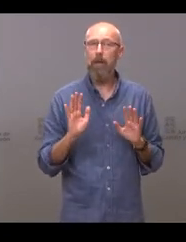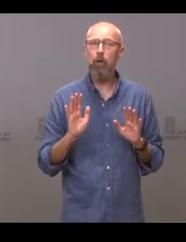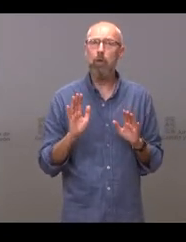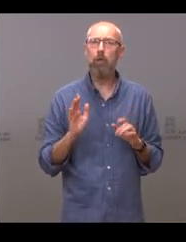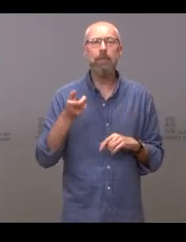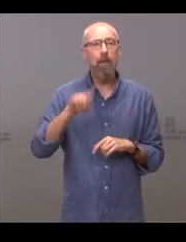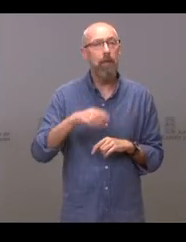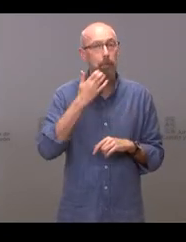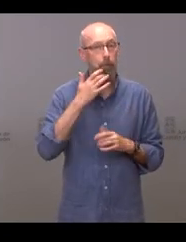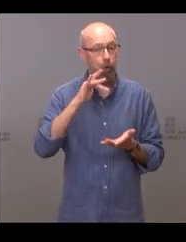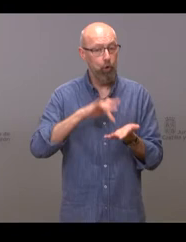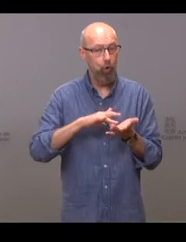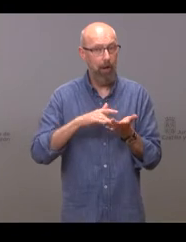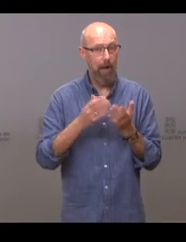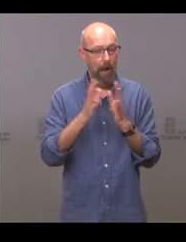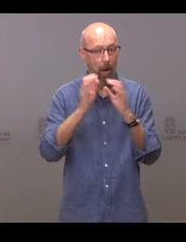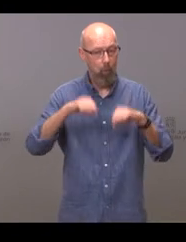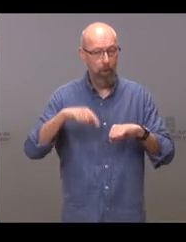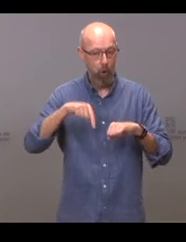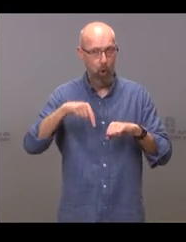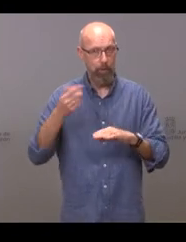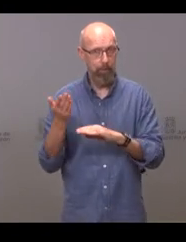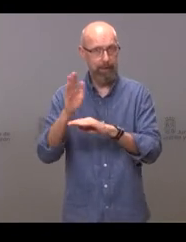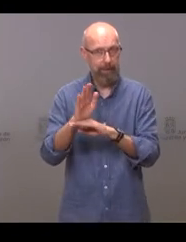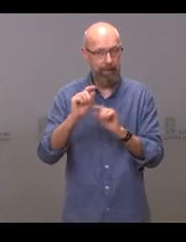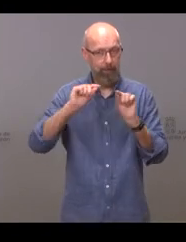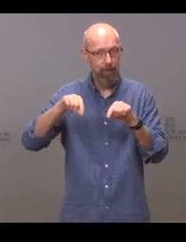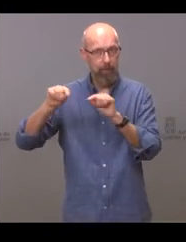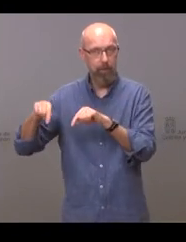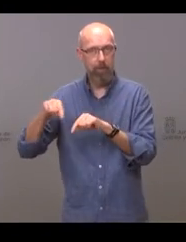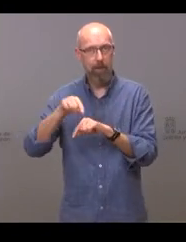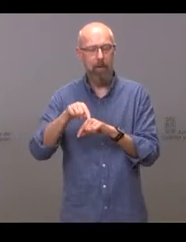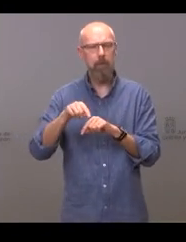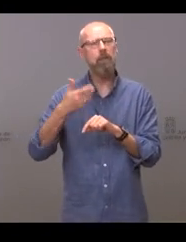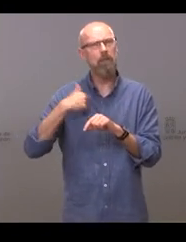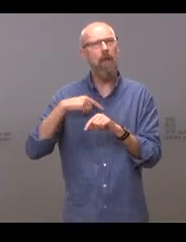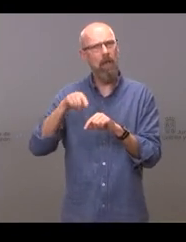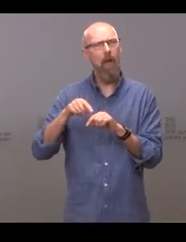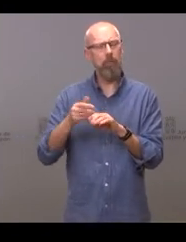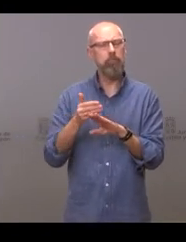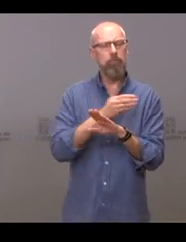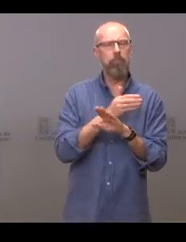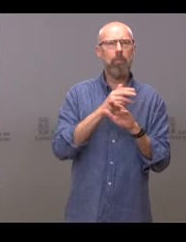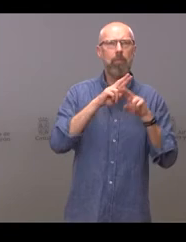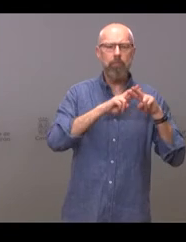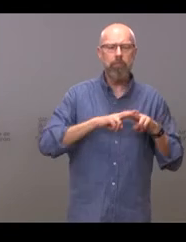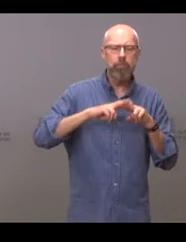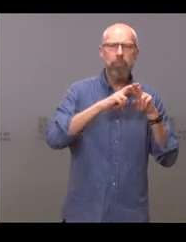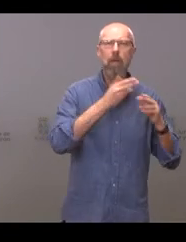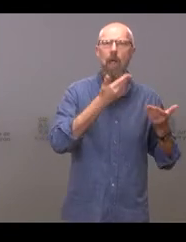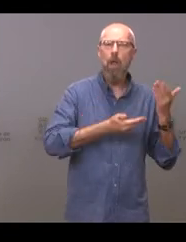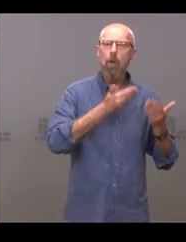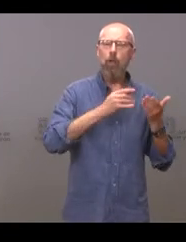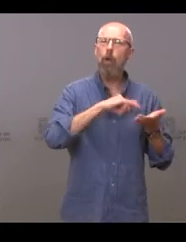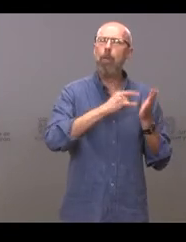hora de firmar los acuerdos que hemos presentado hoy tengo que decir que ha habido una evaluación continua de los dos planes de